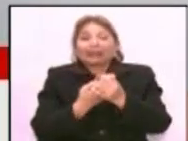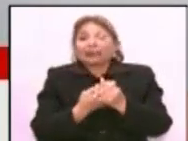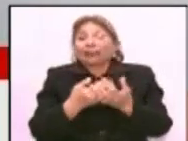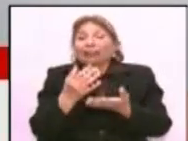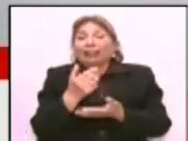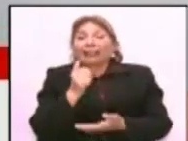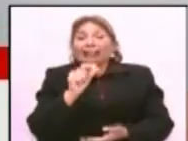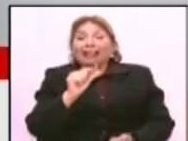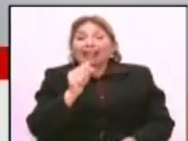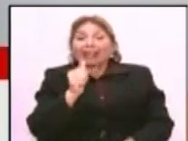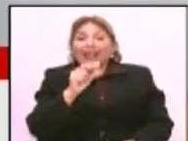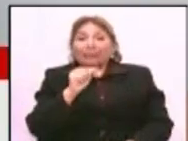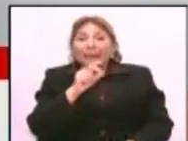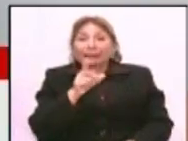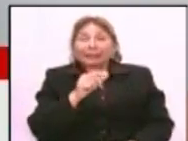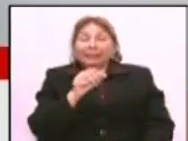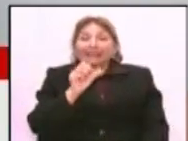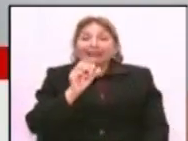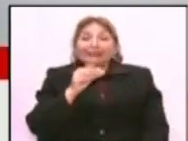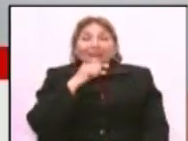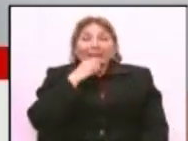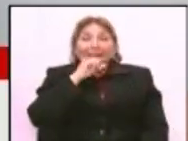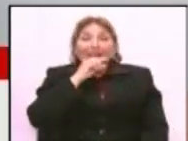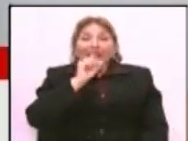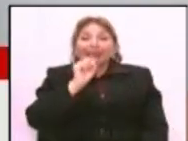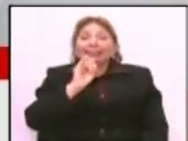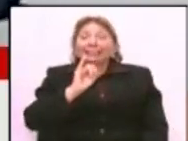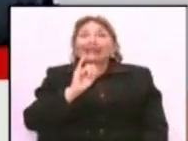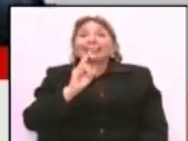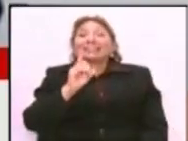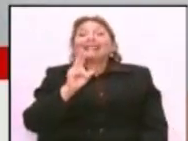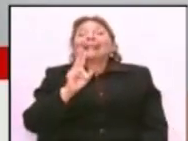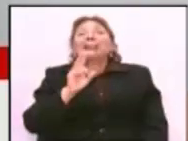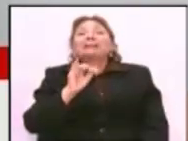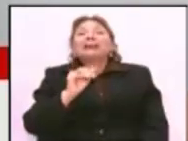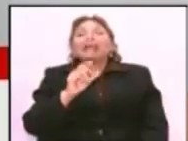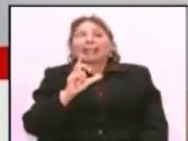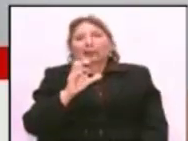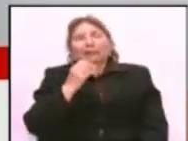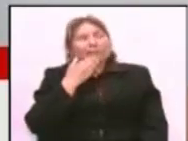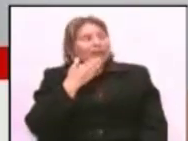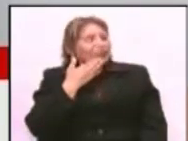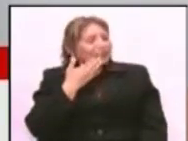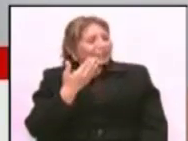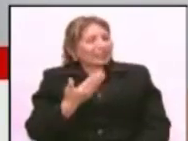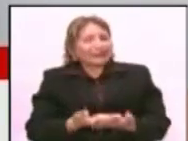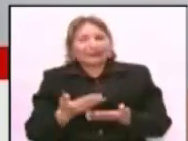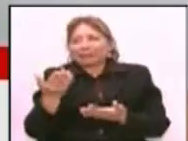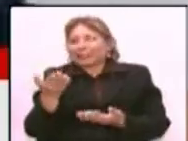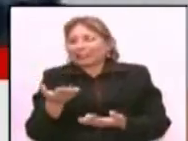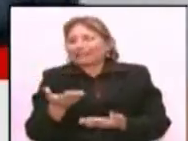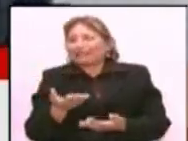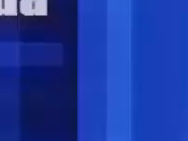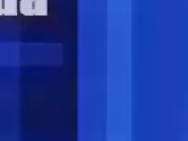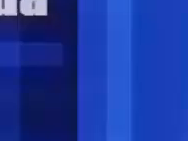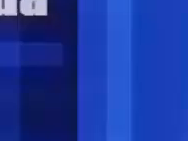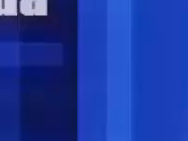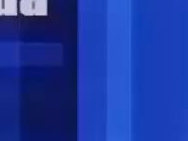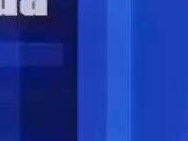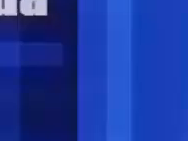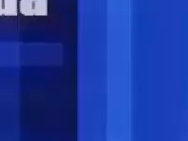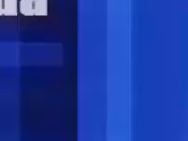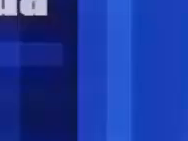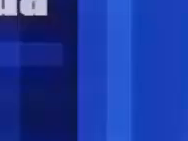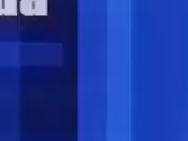Ganosa, y de la señora Ingrid Holler. Muchísimas gracias por su presencia el día de hoy. Gracias.